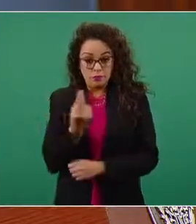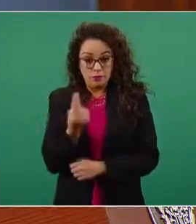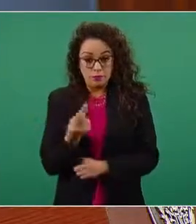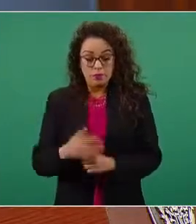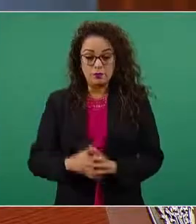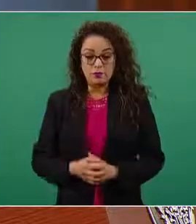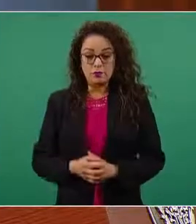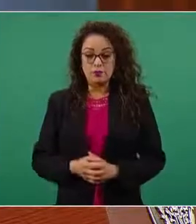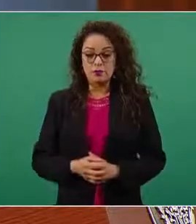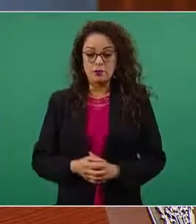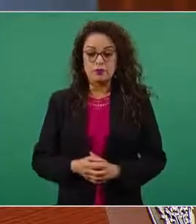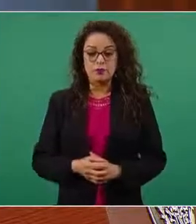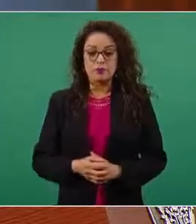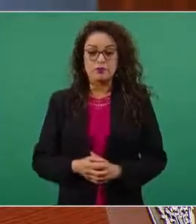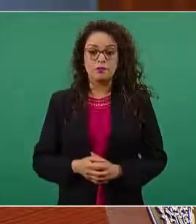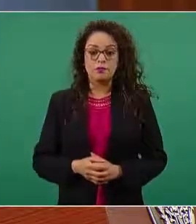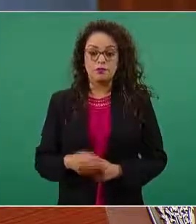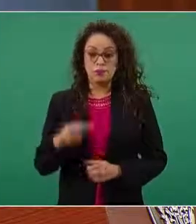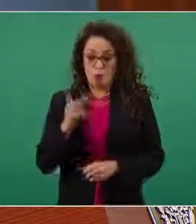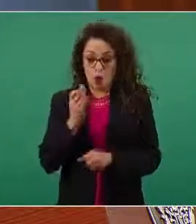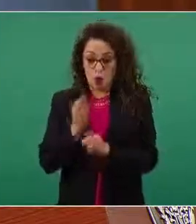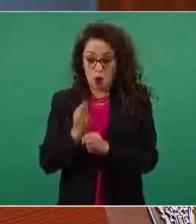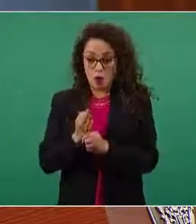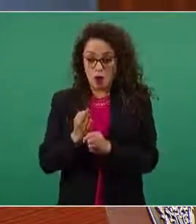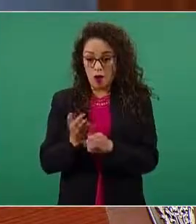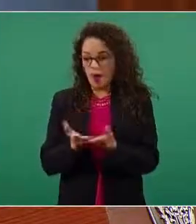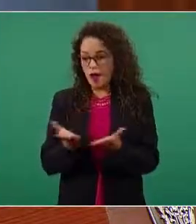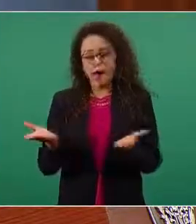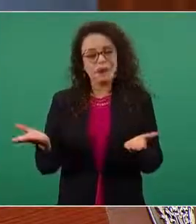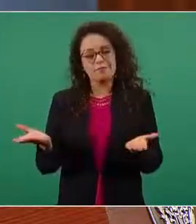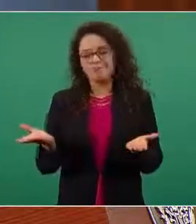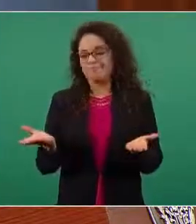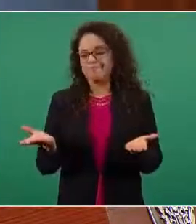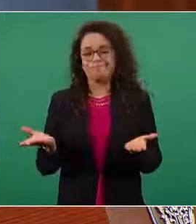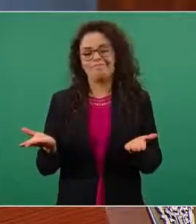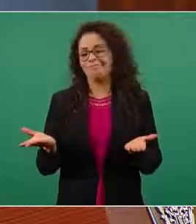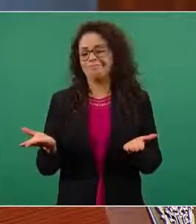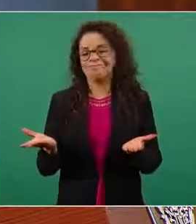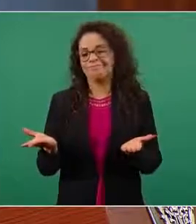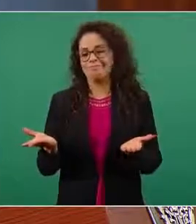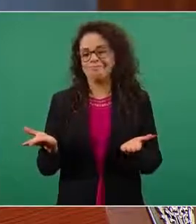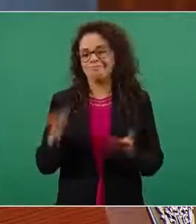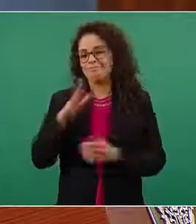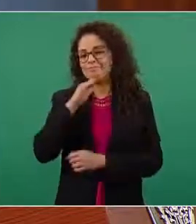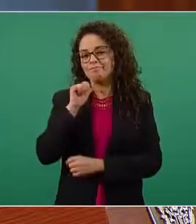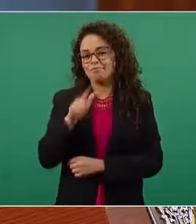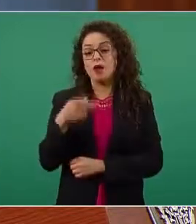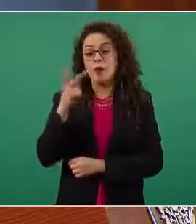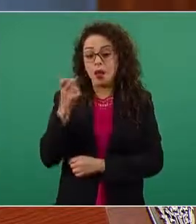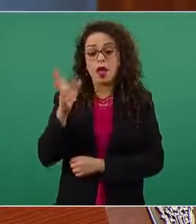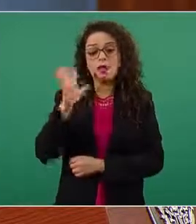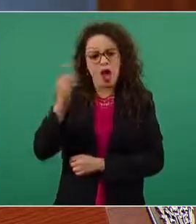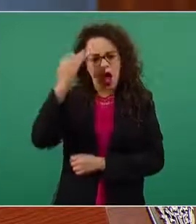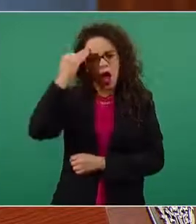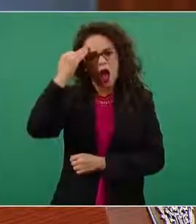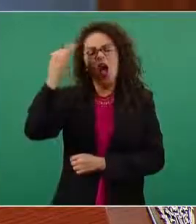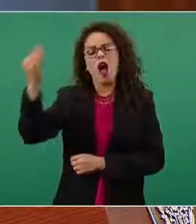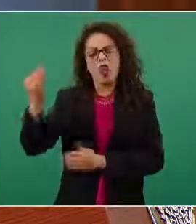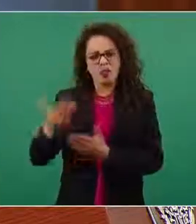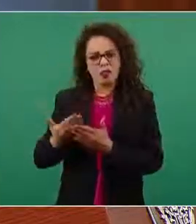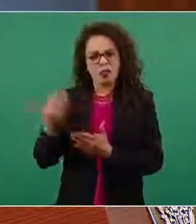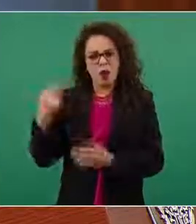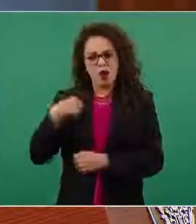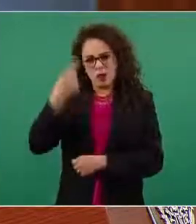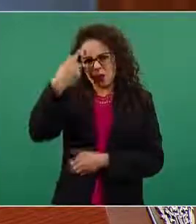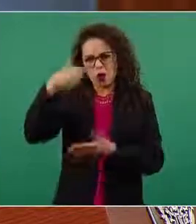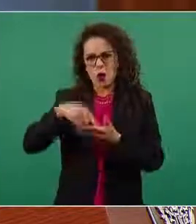pero no lo que estamos ahora padeciendo, pero ya lleva tiempo. Yo creo que estos que están